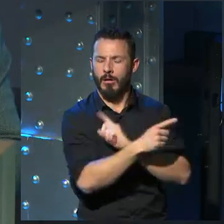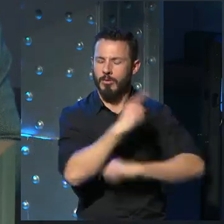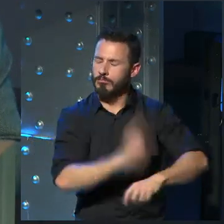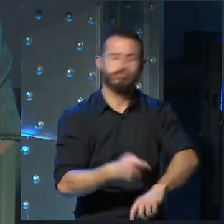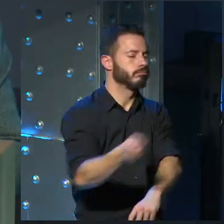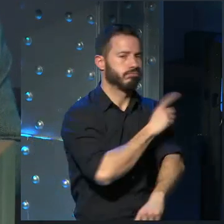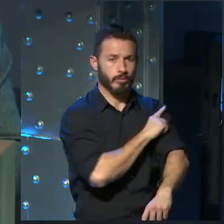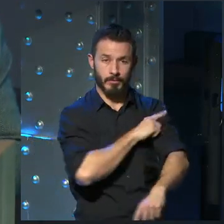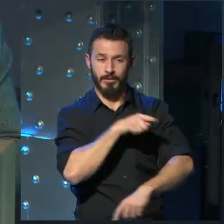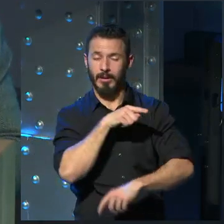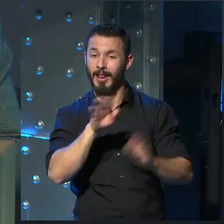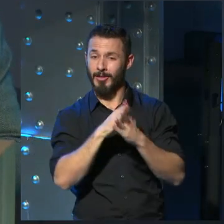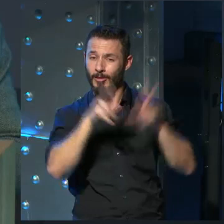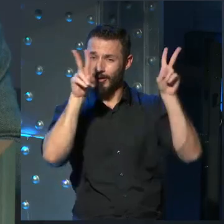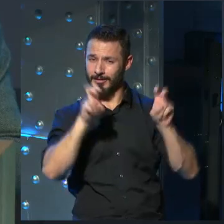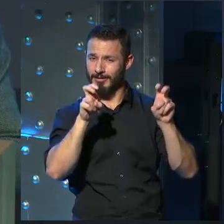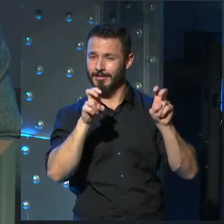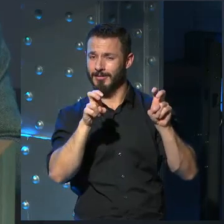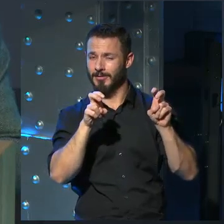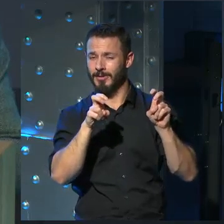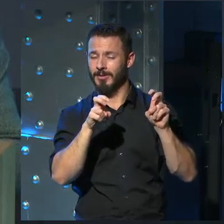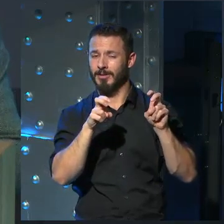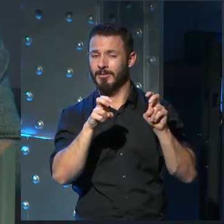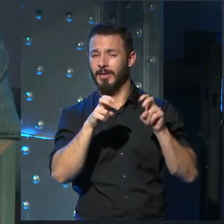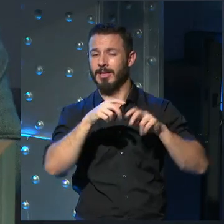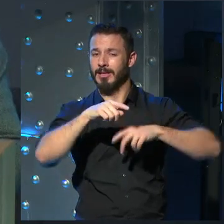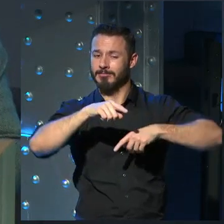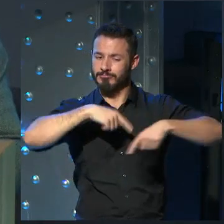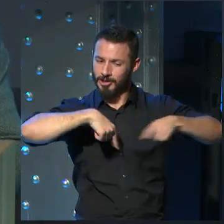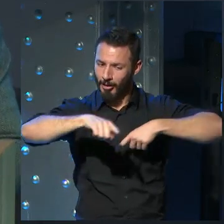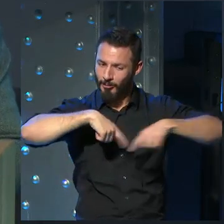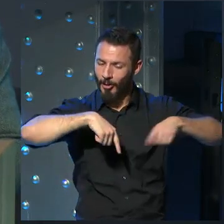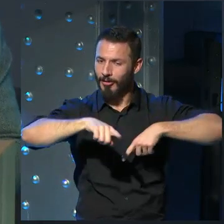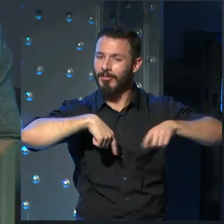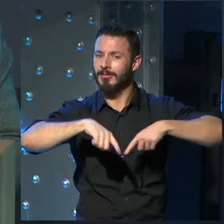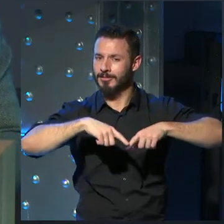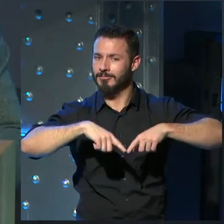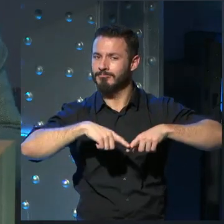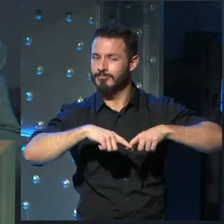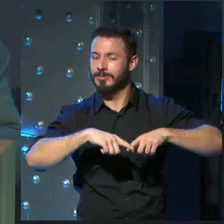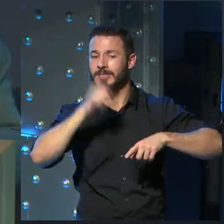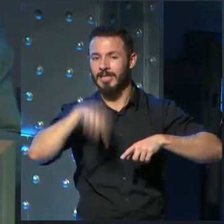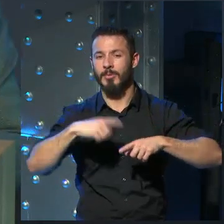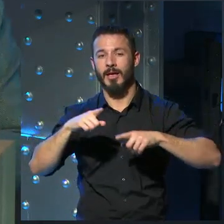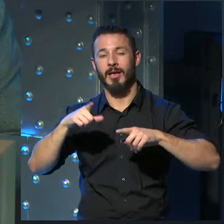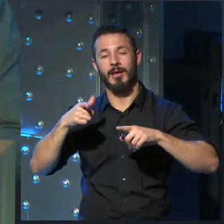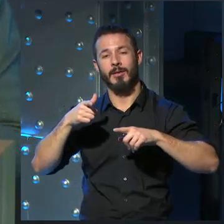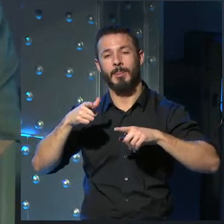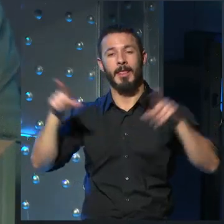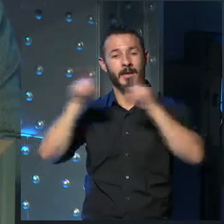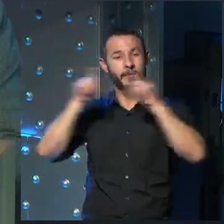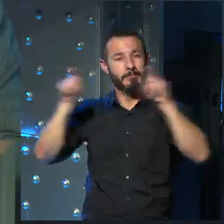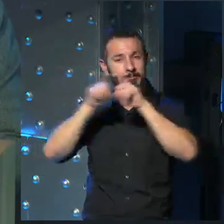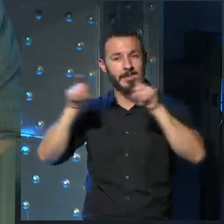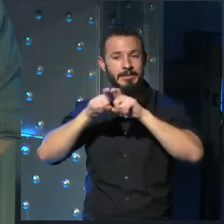El capítulo dedicado al transporte me parece muy revelador, a la visión de las nuevas compañías